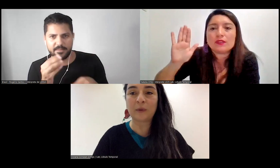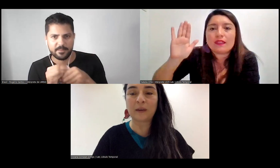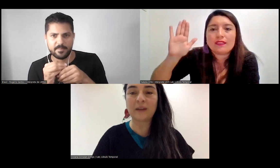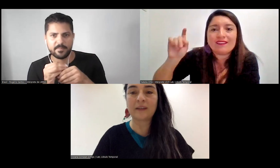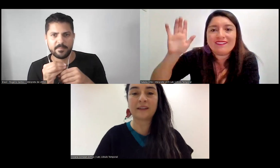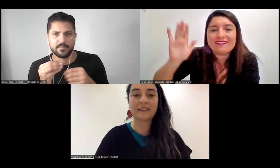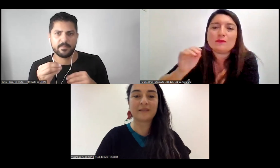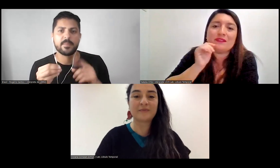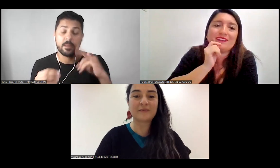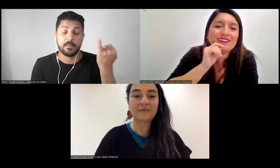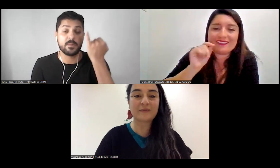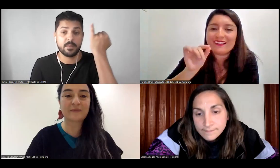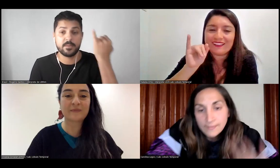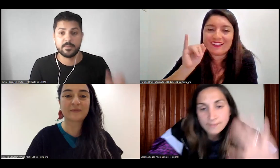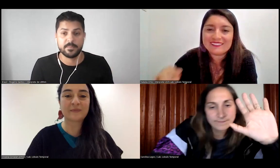Algo importante.